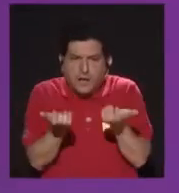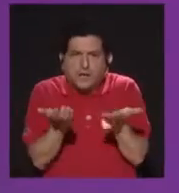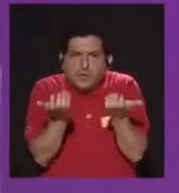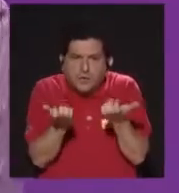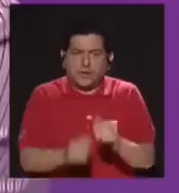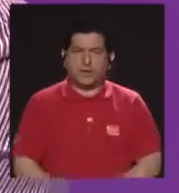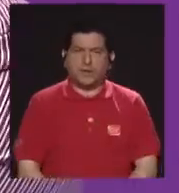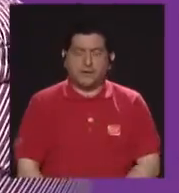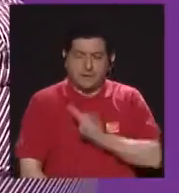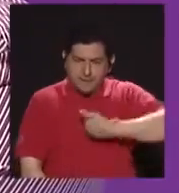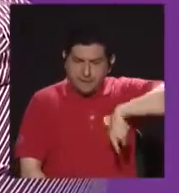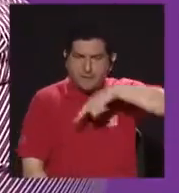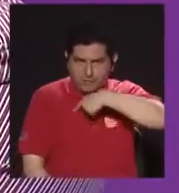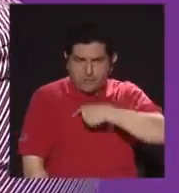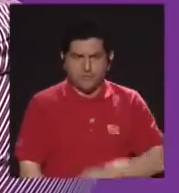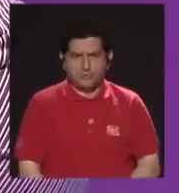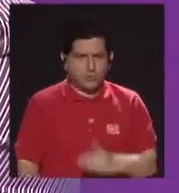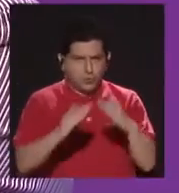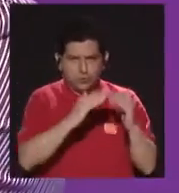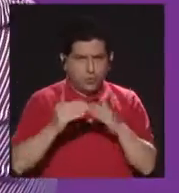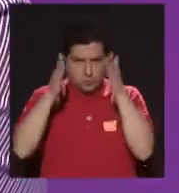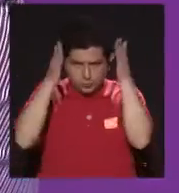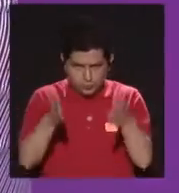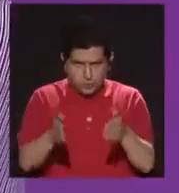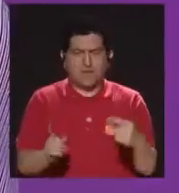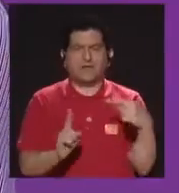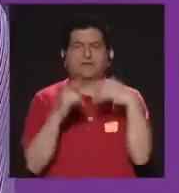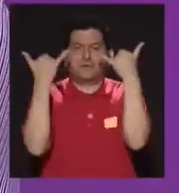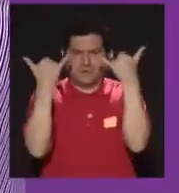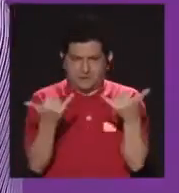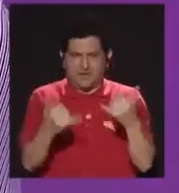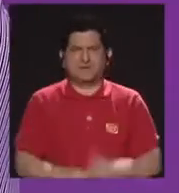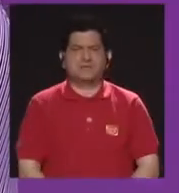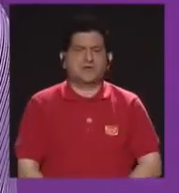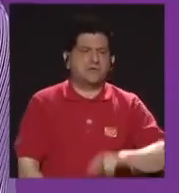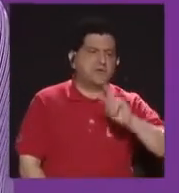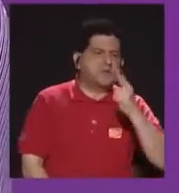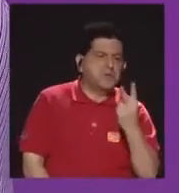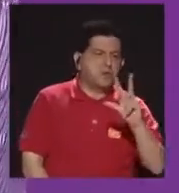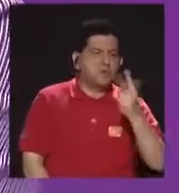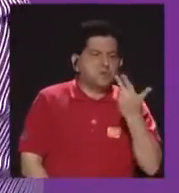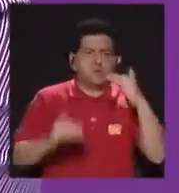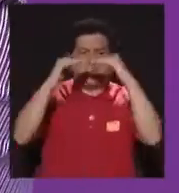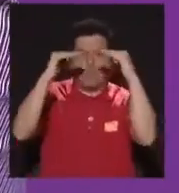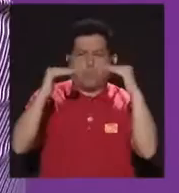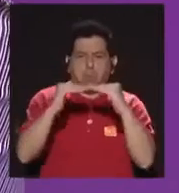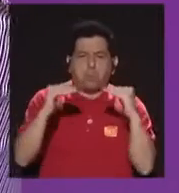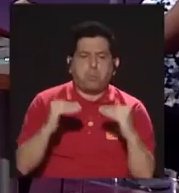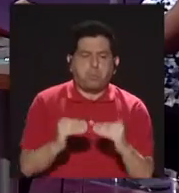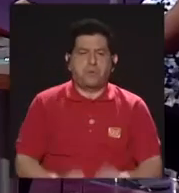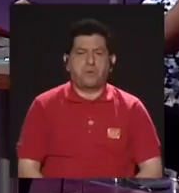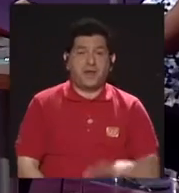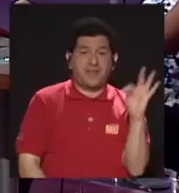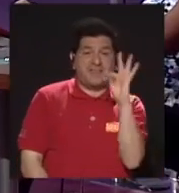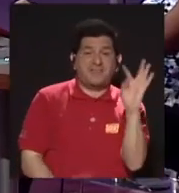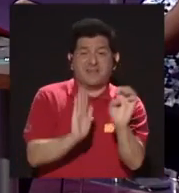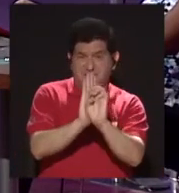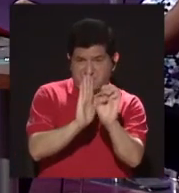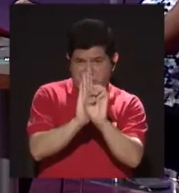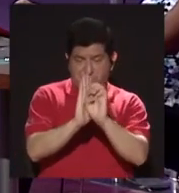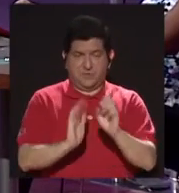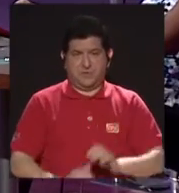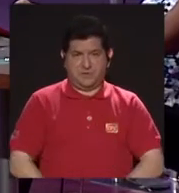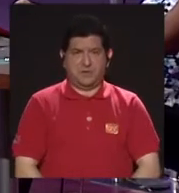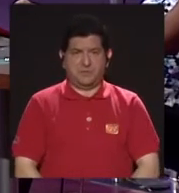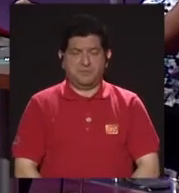es que nosotros y nosotros ciudadanos que hasta el momento somos como de segunda o tercera clase y los trans por ejemplo que